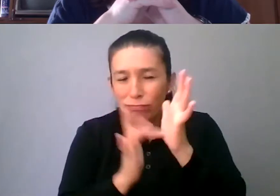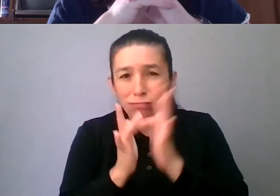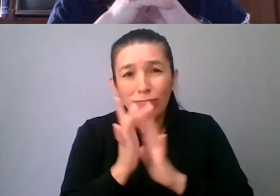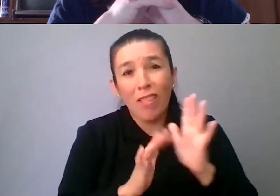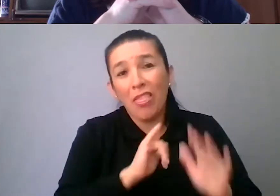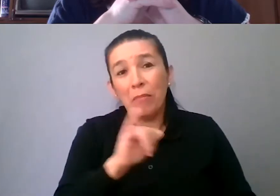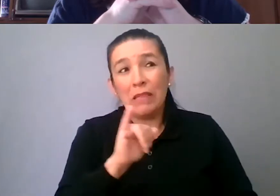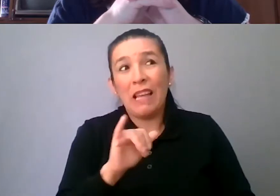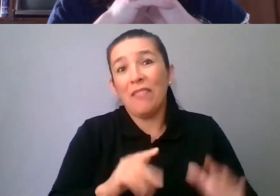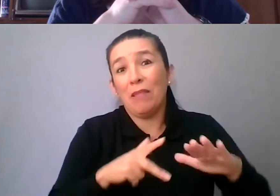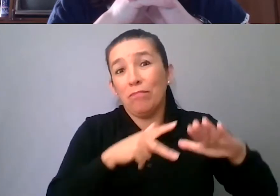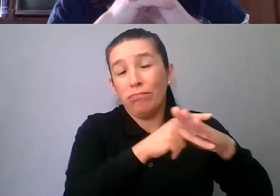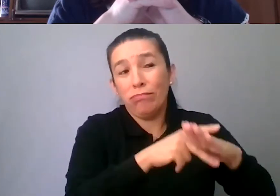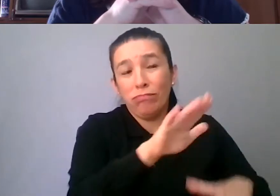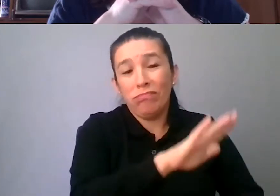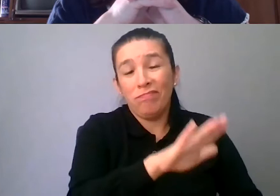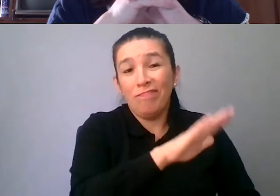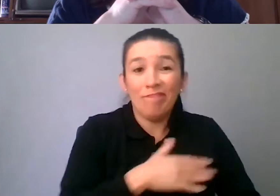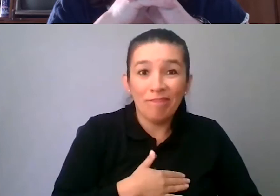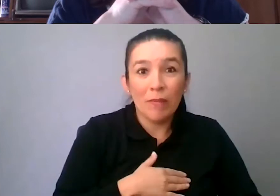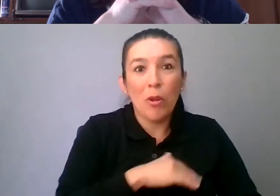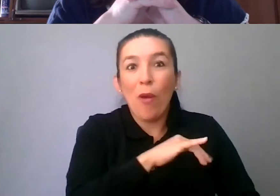estar horas haciendo figuras